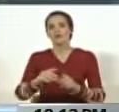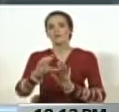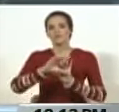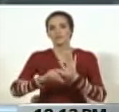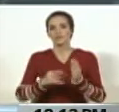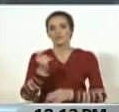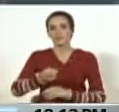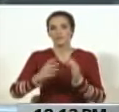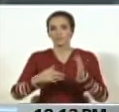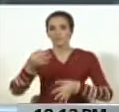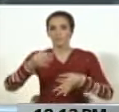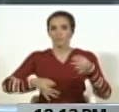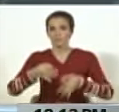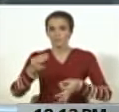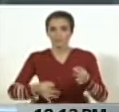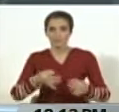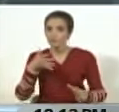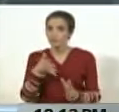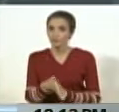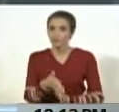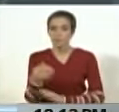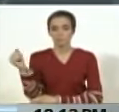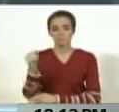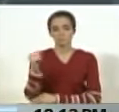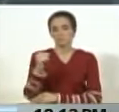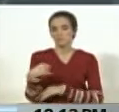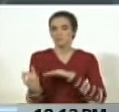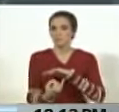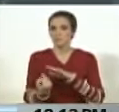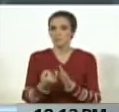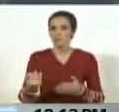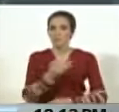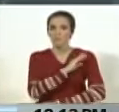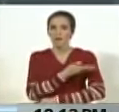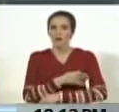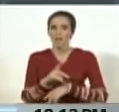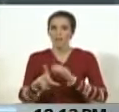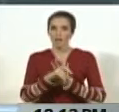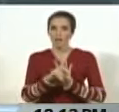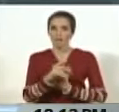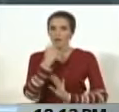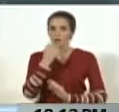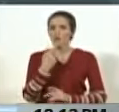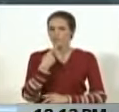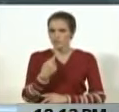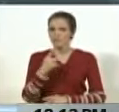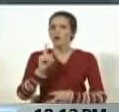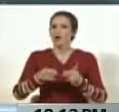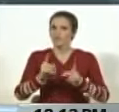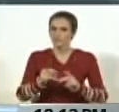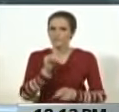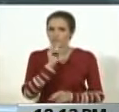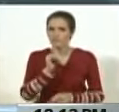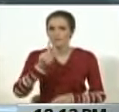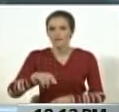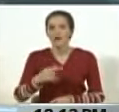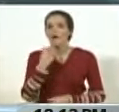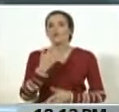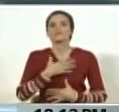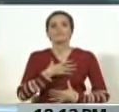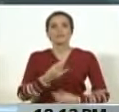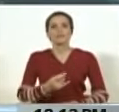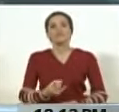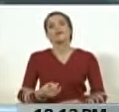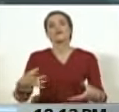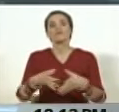Tribunal Supremo de Justicia, esto en el desacato institucional del Poder Legislativo. Usted ya había ofrecido algunas declaraciones, además la pretensión por